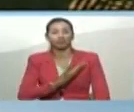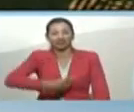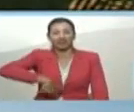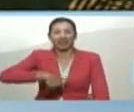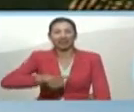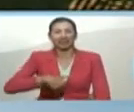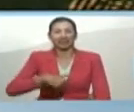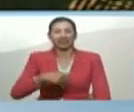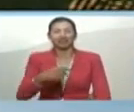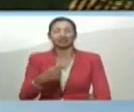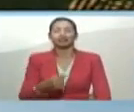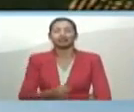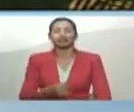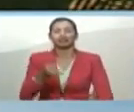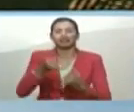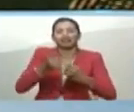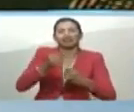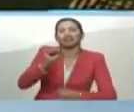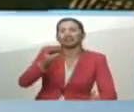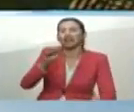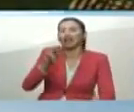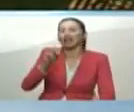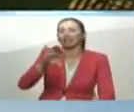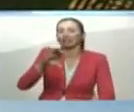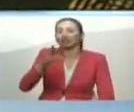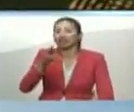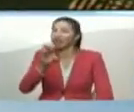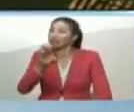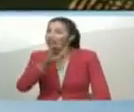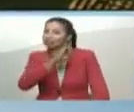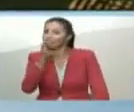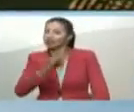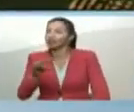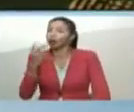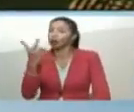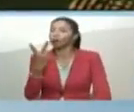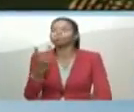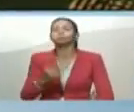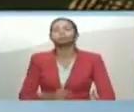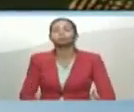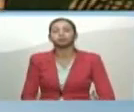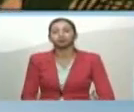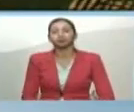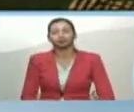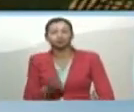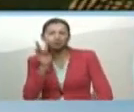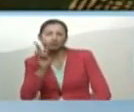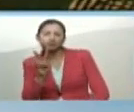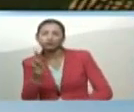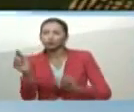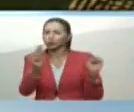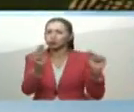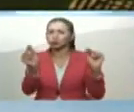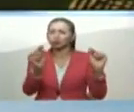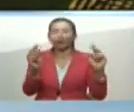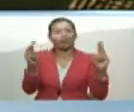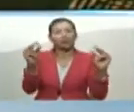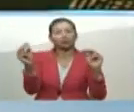Sánchez, creo que se llama, Pedro Sánchez, parece a Clark Kent. Estaban los dos en debate.